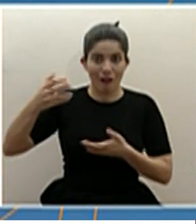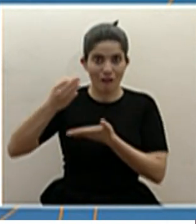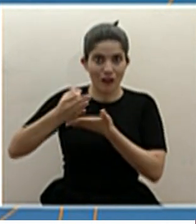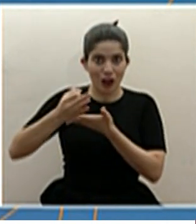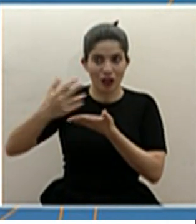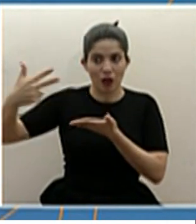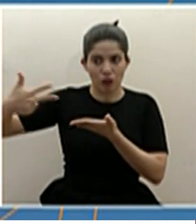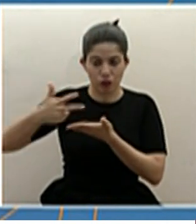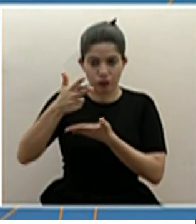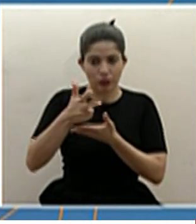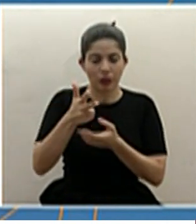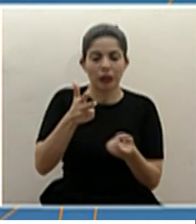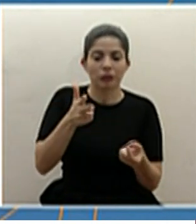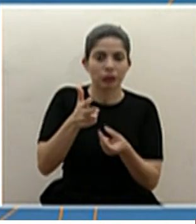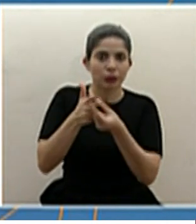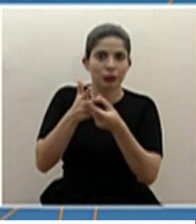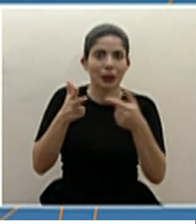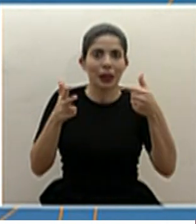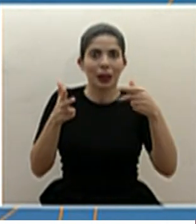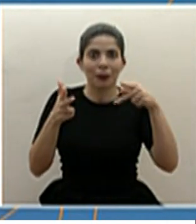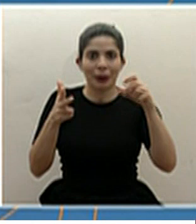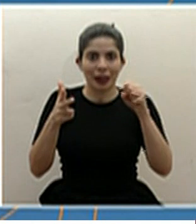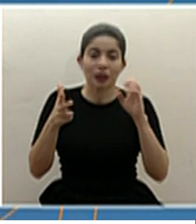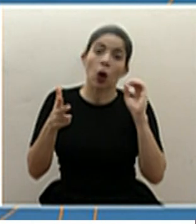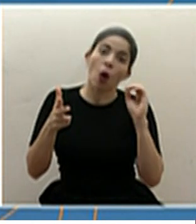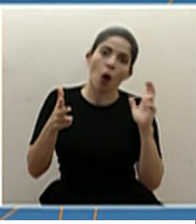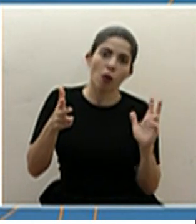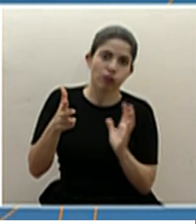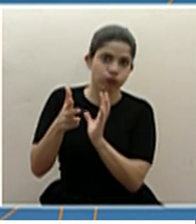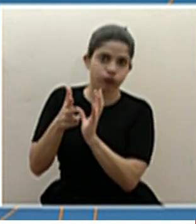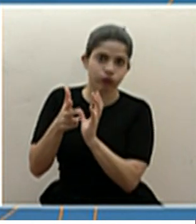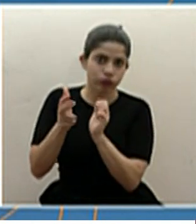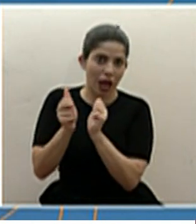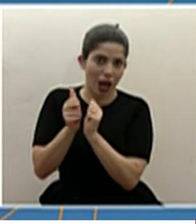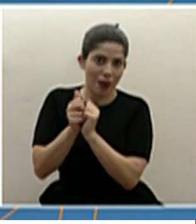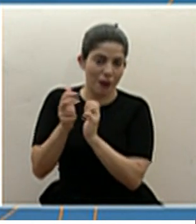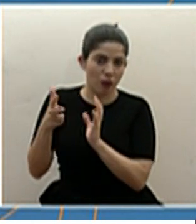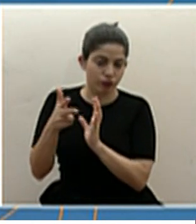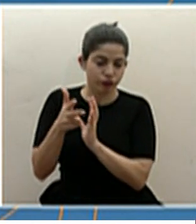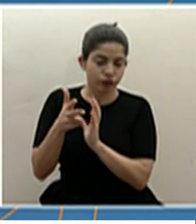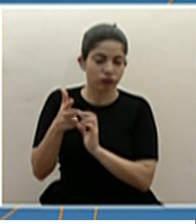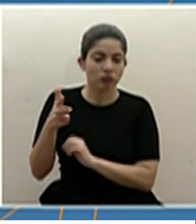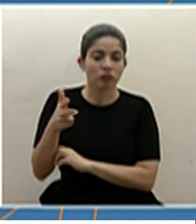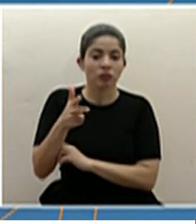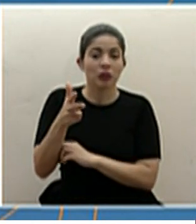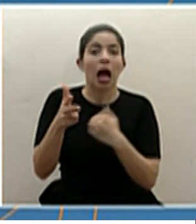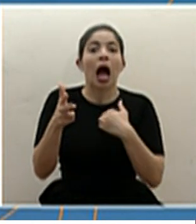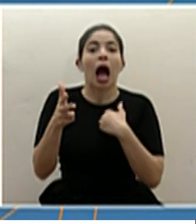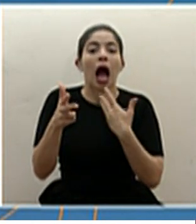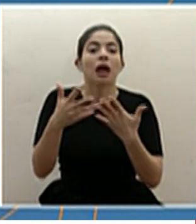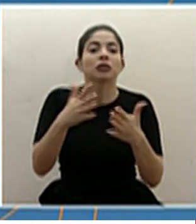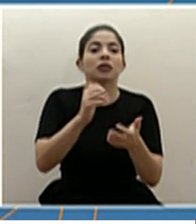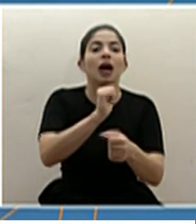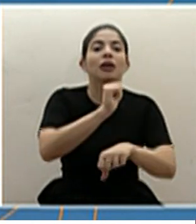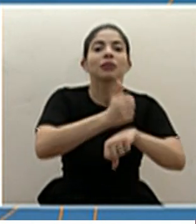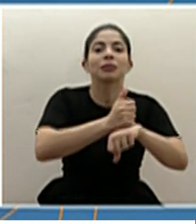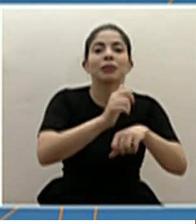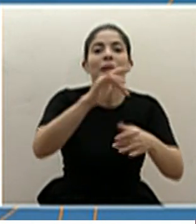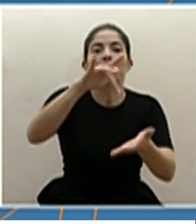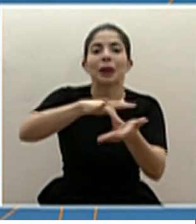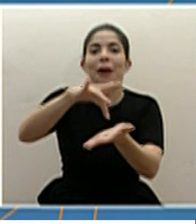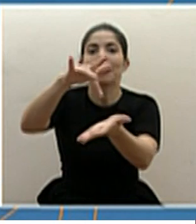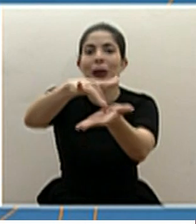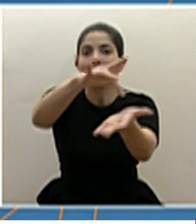lo mismo el rastreo por GPS o acompañamiento, también tienen las paradas establecidas, pero